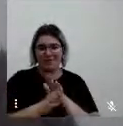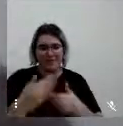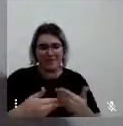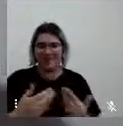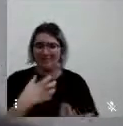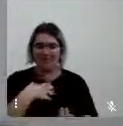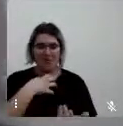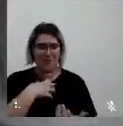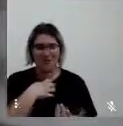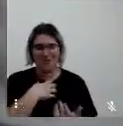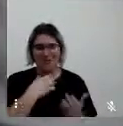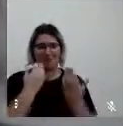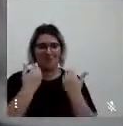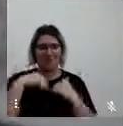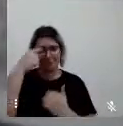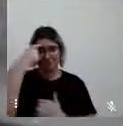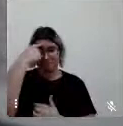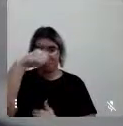correo de Cristina o el de